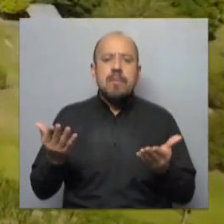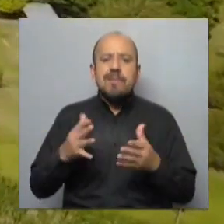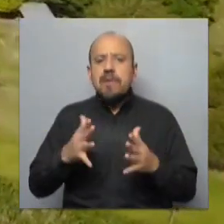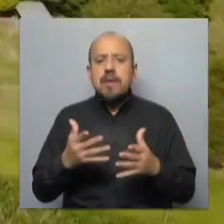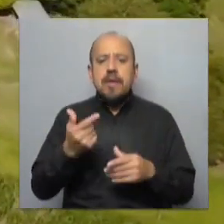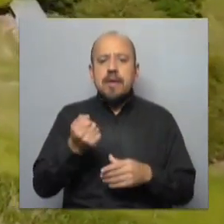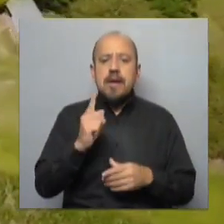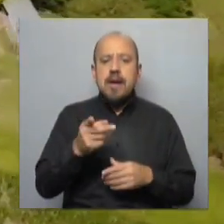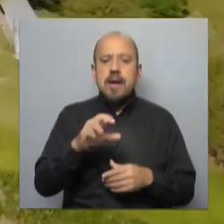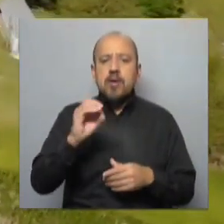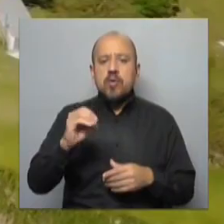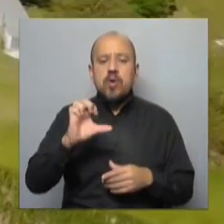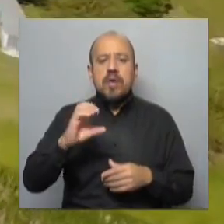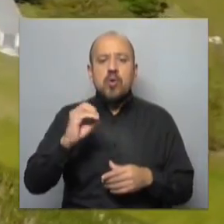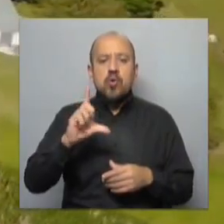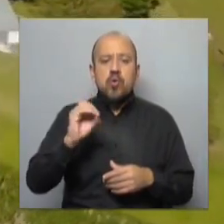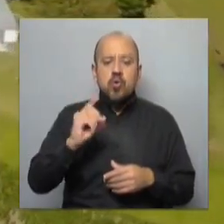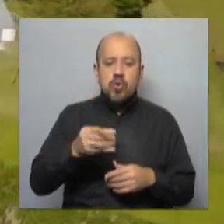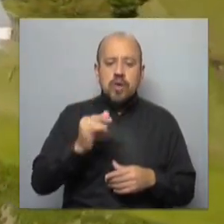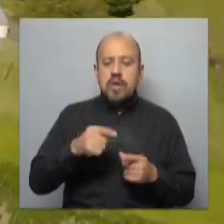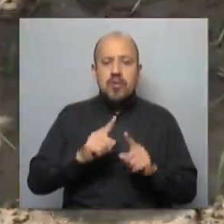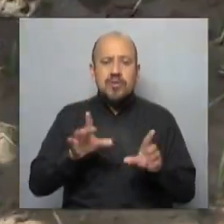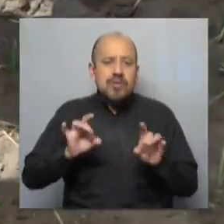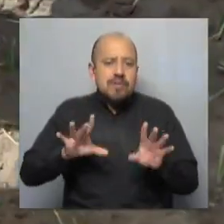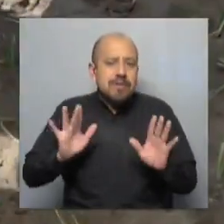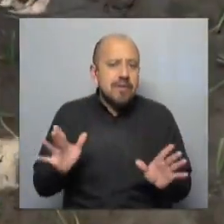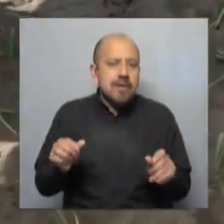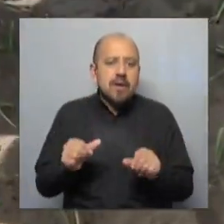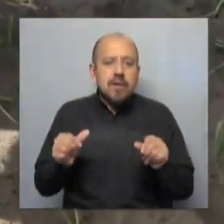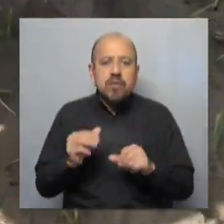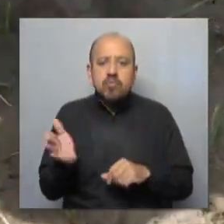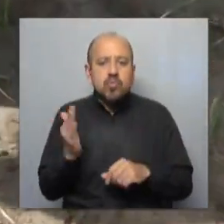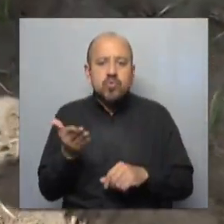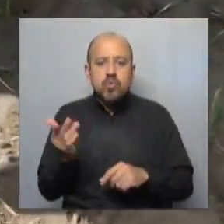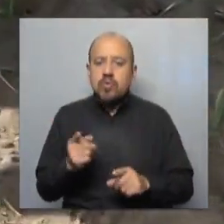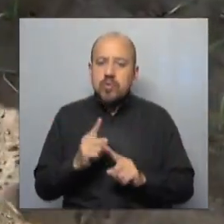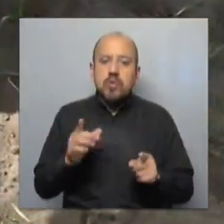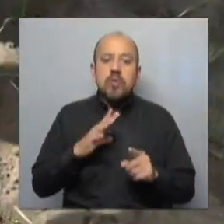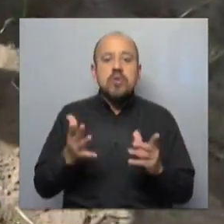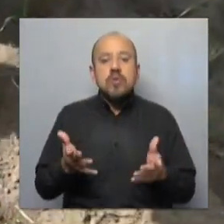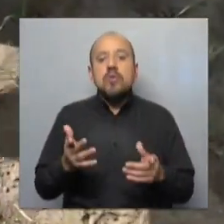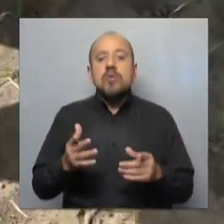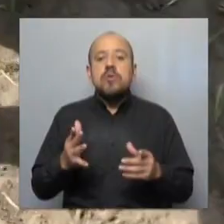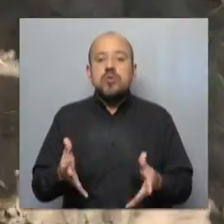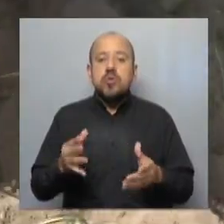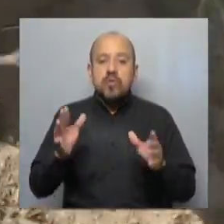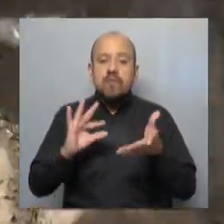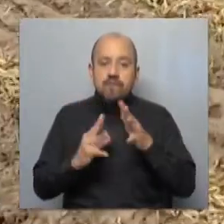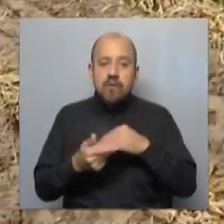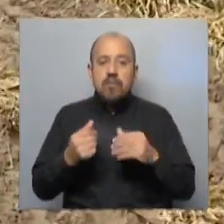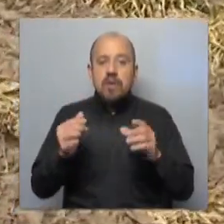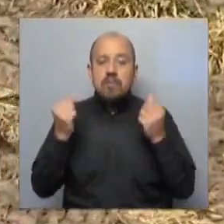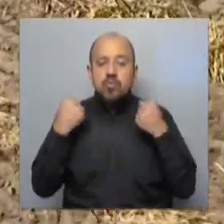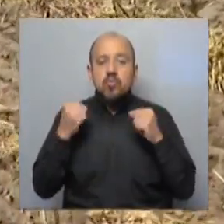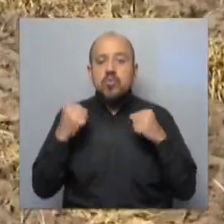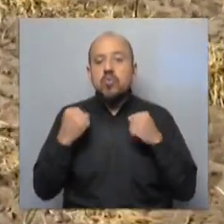la agroecología no es sólo una serie de prácticas de producción también son prácticas de producción pero además la